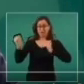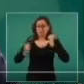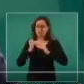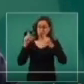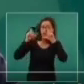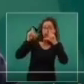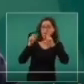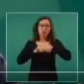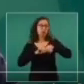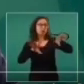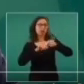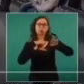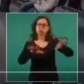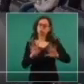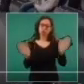y a nuestros adversarios.